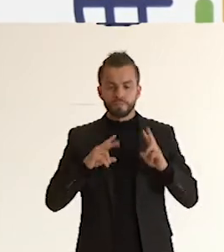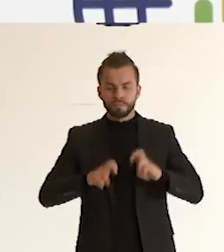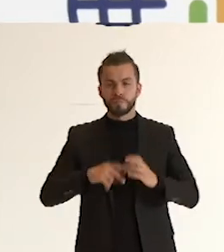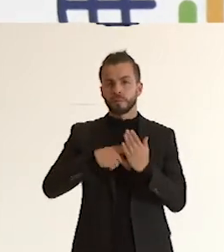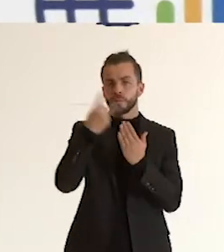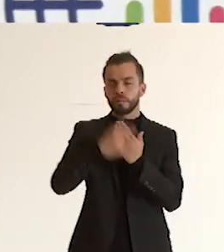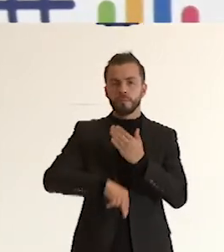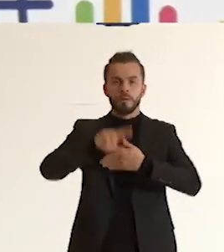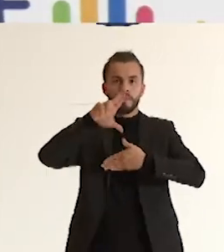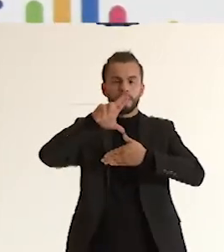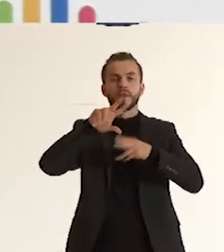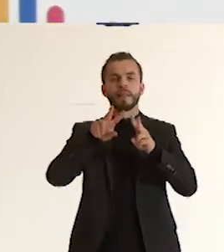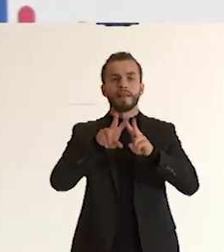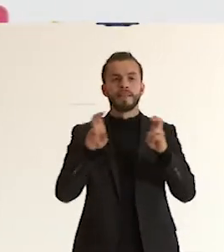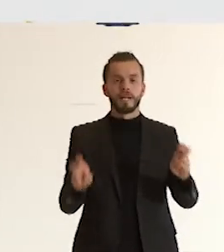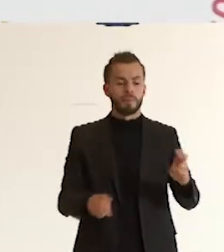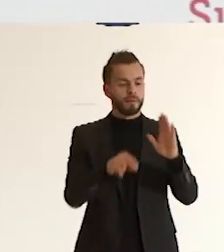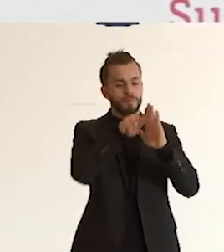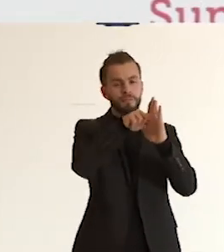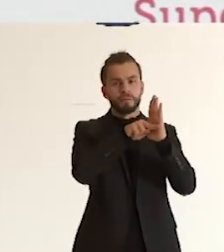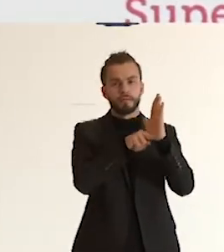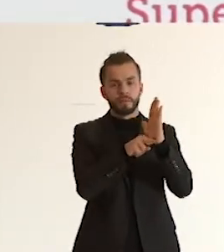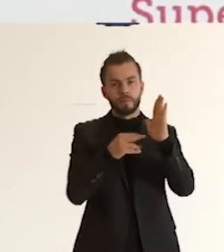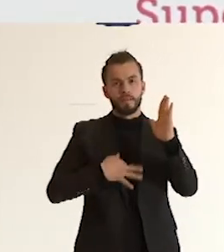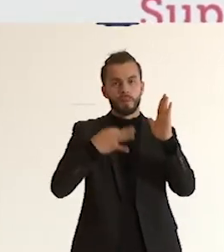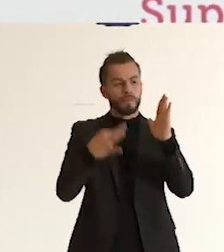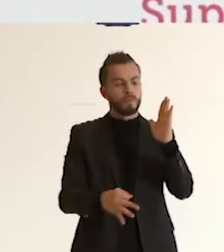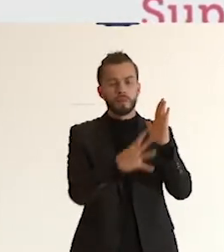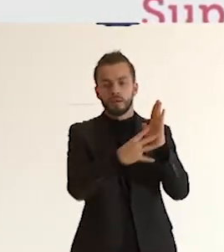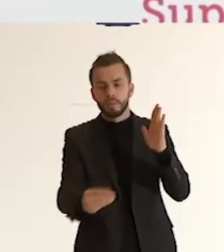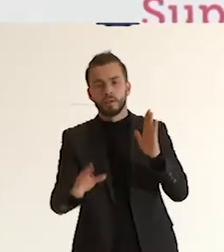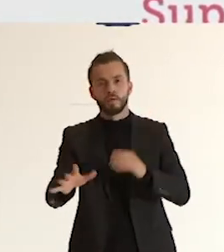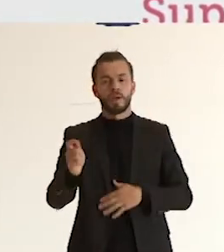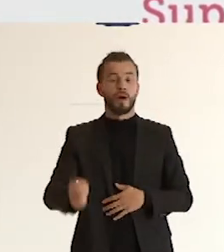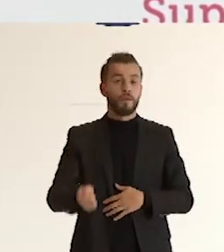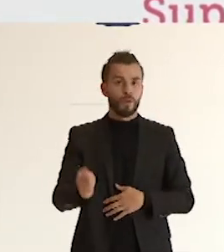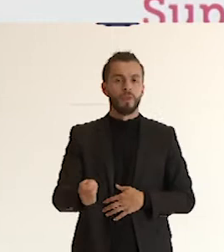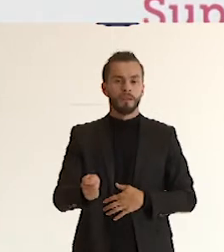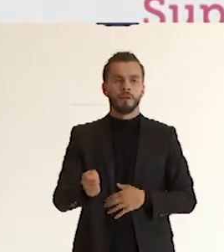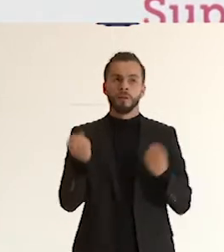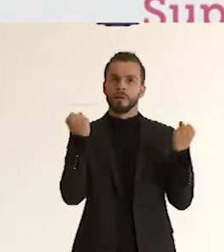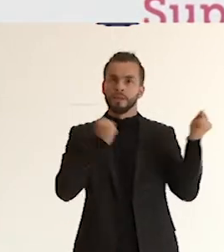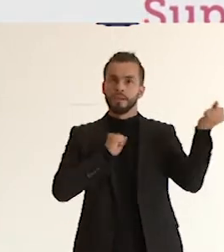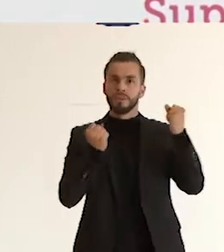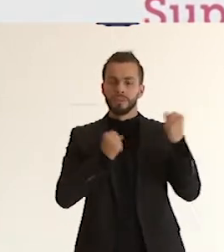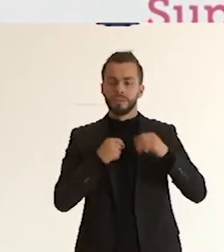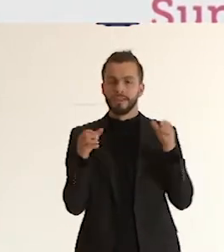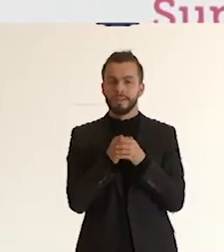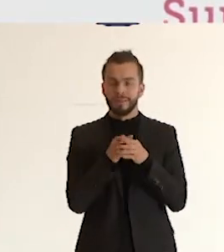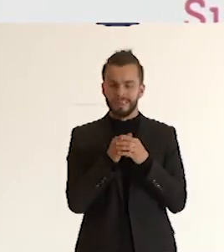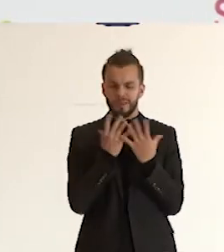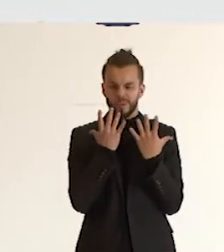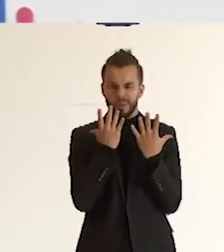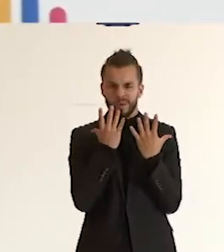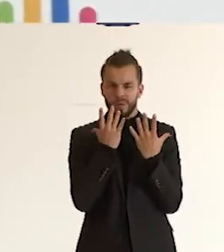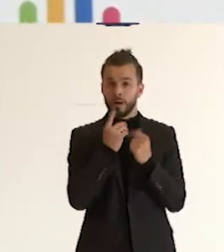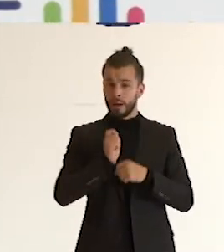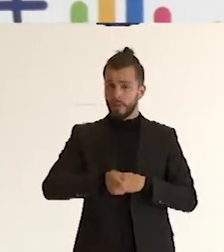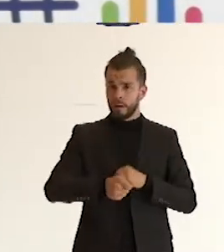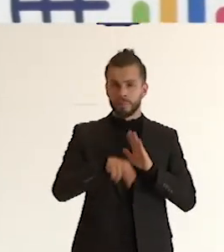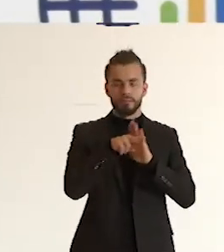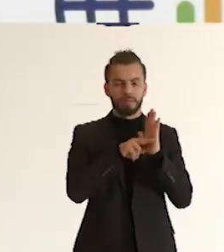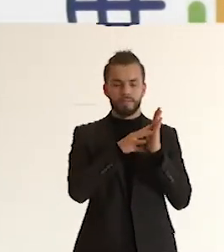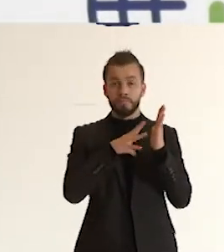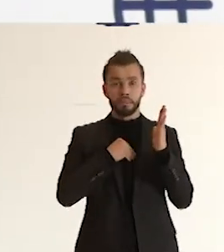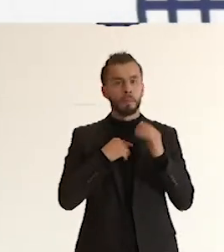formulación de un manual de ética profesional del abogado que es un tema que nos preocupa profesionalmente y que y que tiene muy